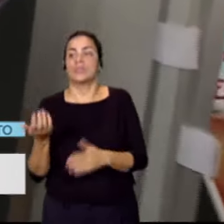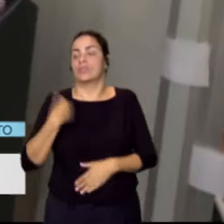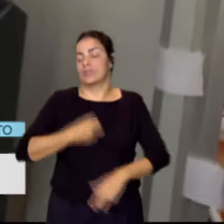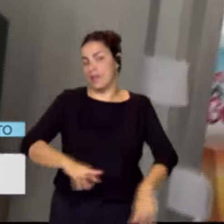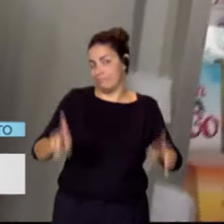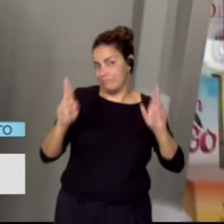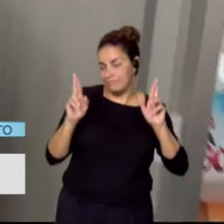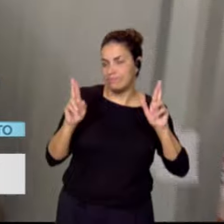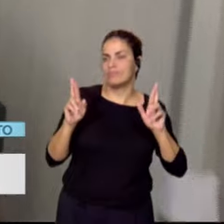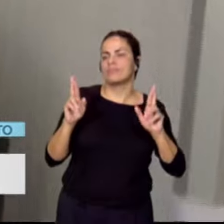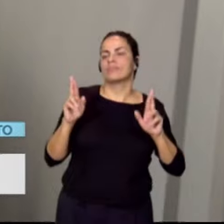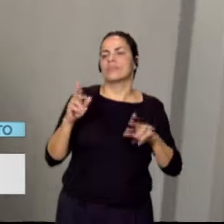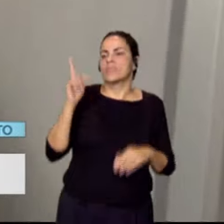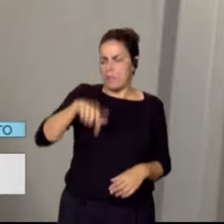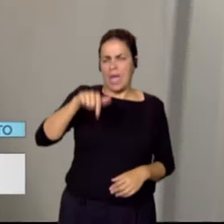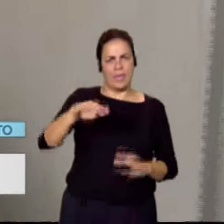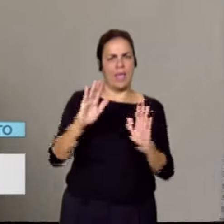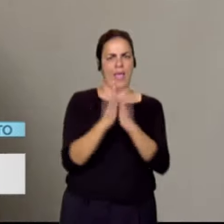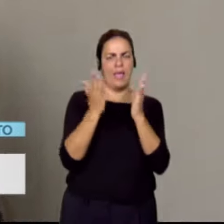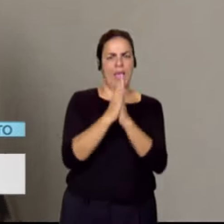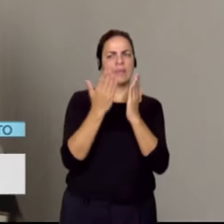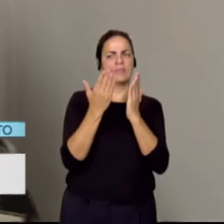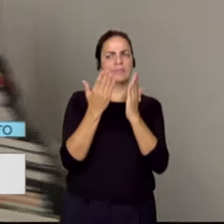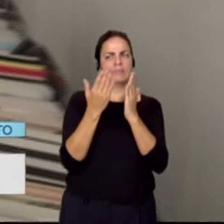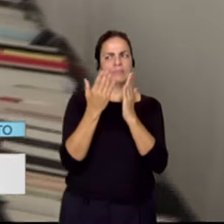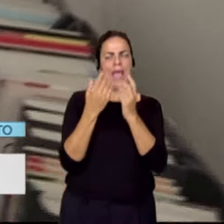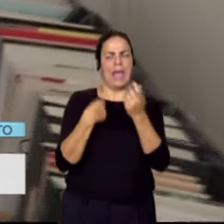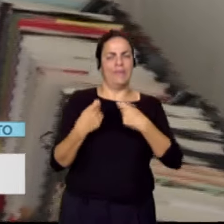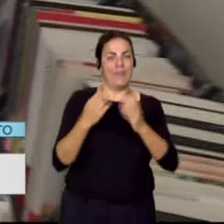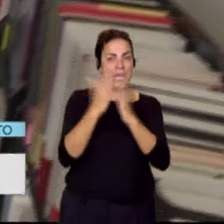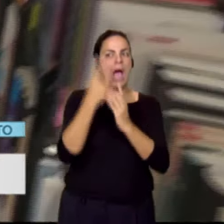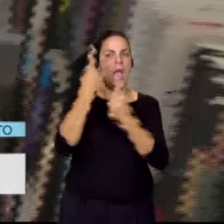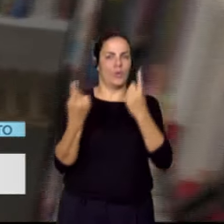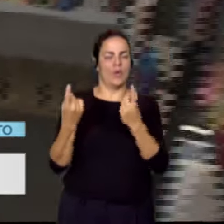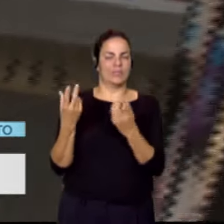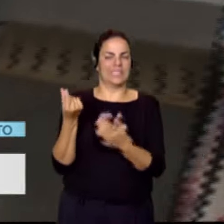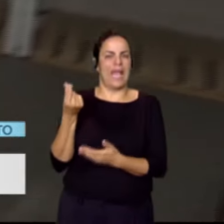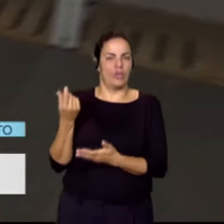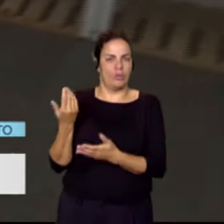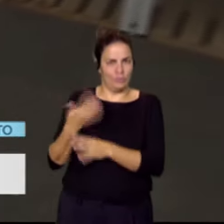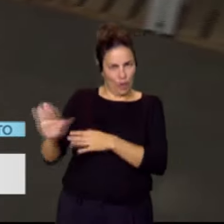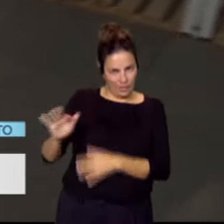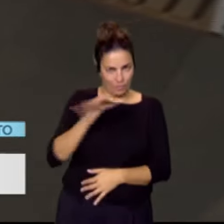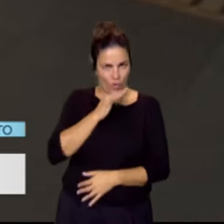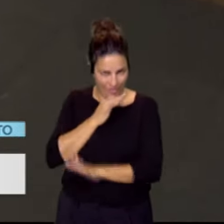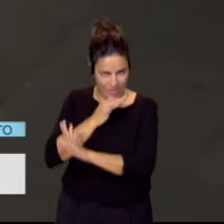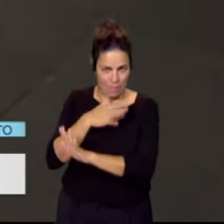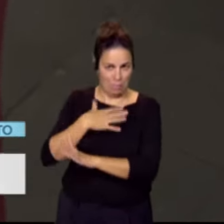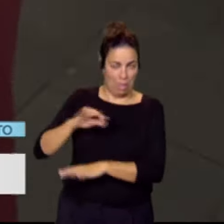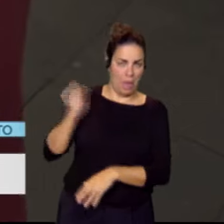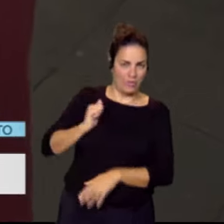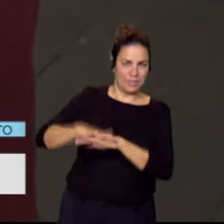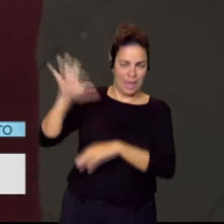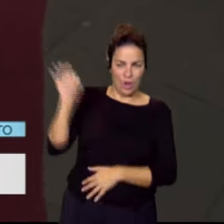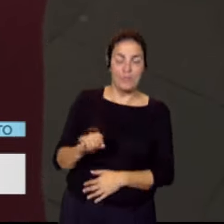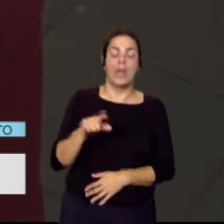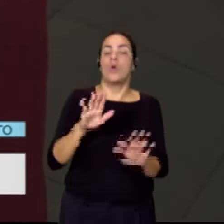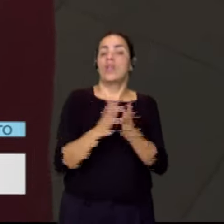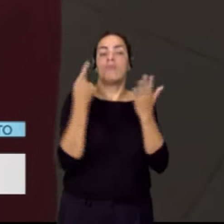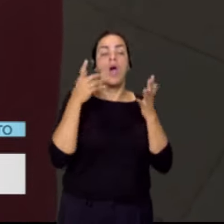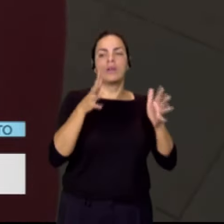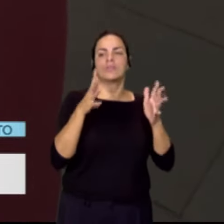librerías que todavía tienen tienen saldo ahí disponible eh Y un libro para recomendarles Pues el libro libresco que es el premio al